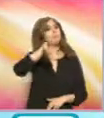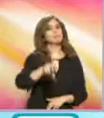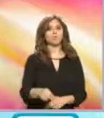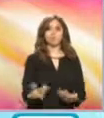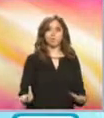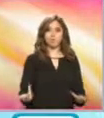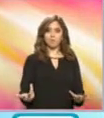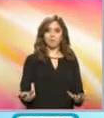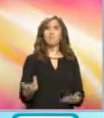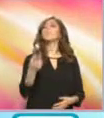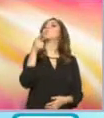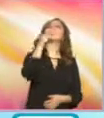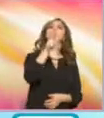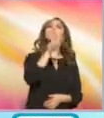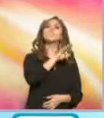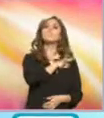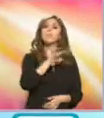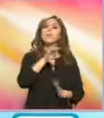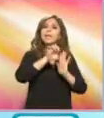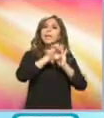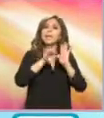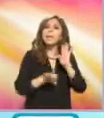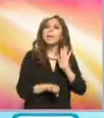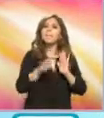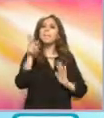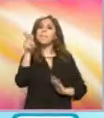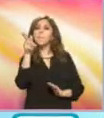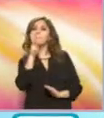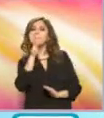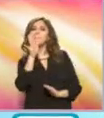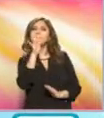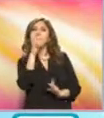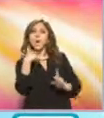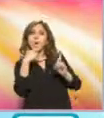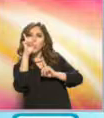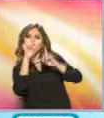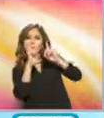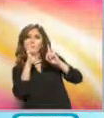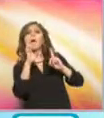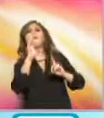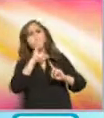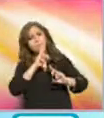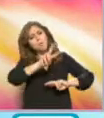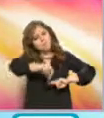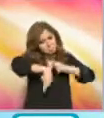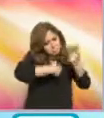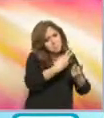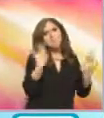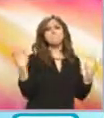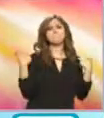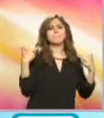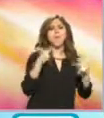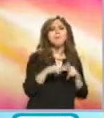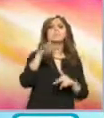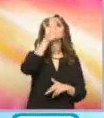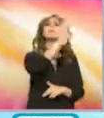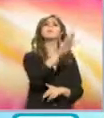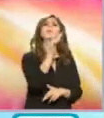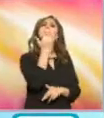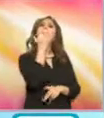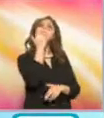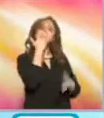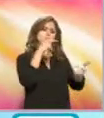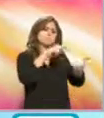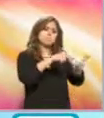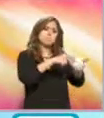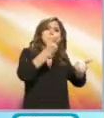sea, si dudas de algo, tienes una duda de algo, ve y pregúntale, oiga, ¿por qué le puso esta calificación a mi hijo? ¿Qué pasó? Y te apuesto que